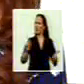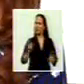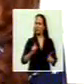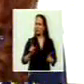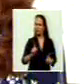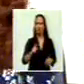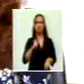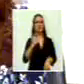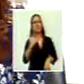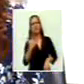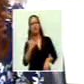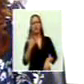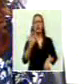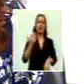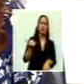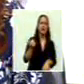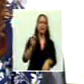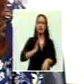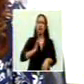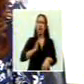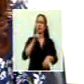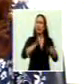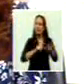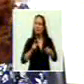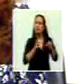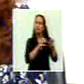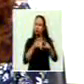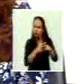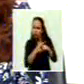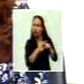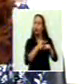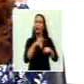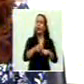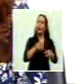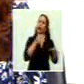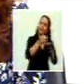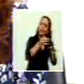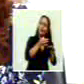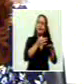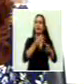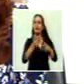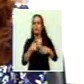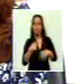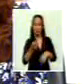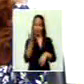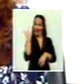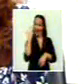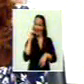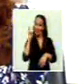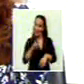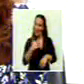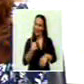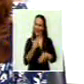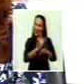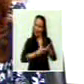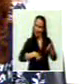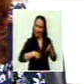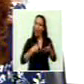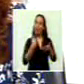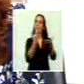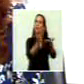5 y 6 años de discusiones, de charlas, como ustedes vieron, entregué una copia del